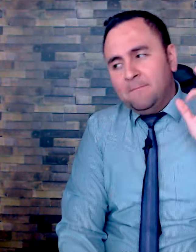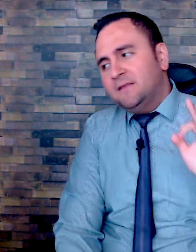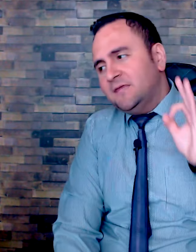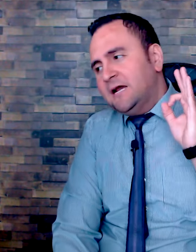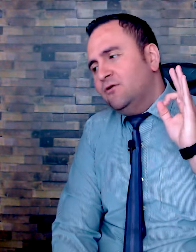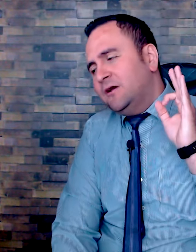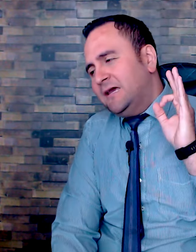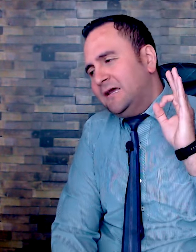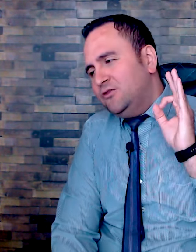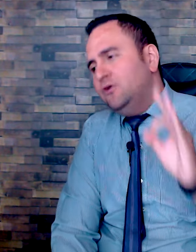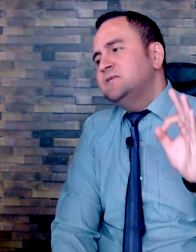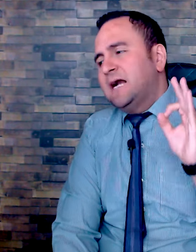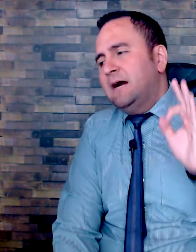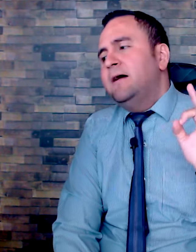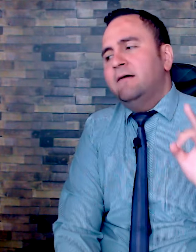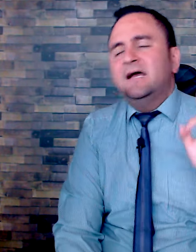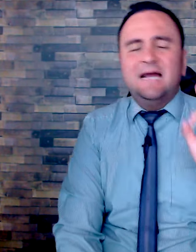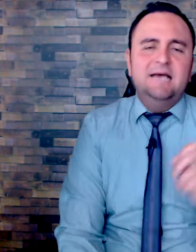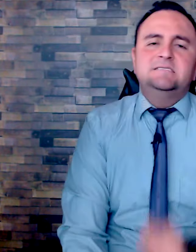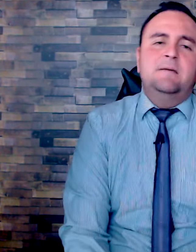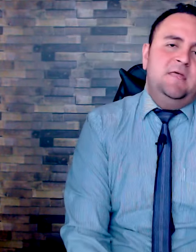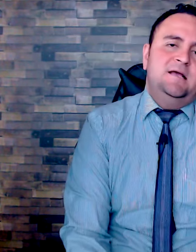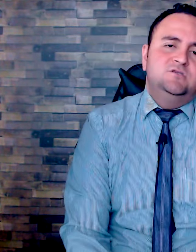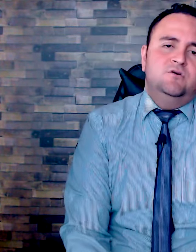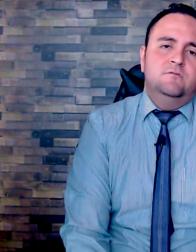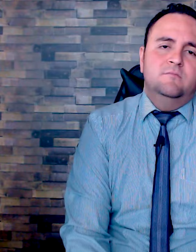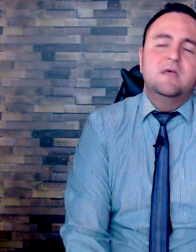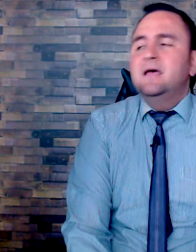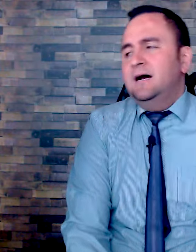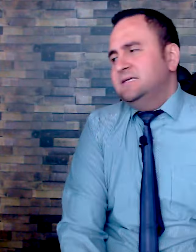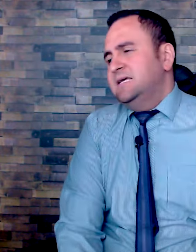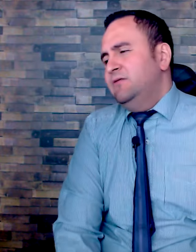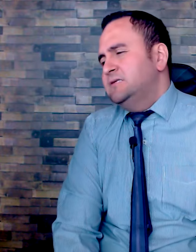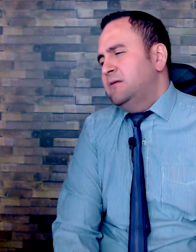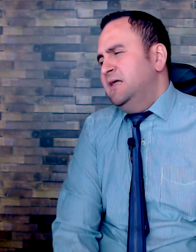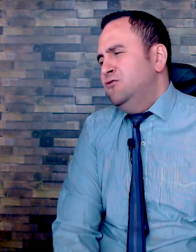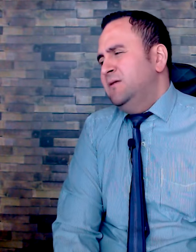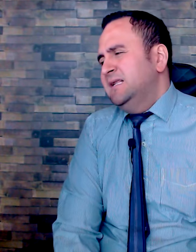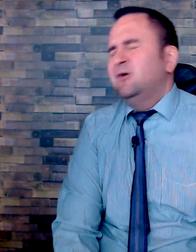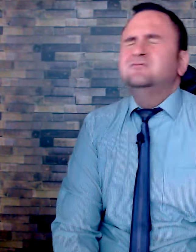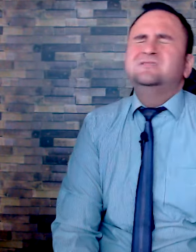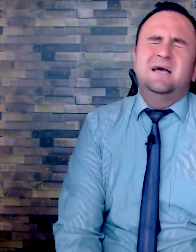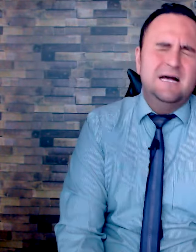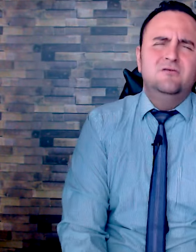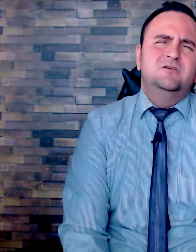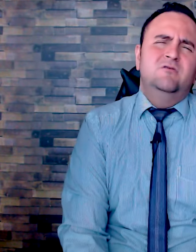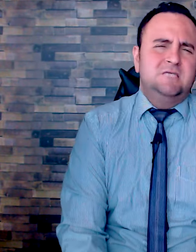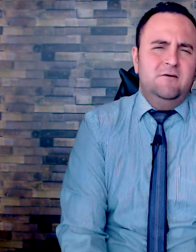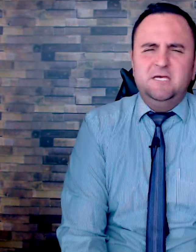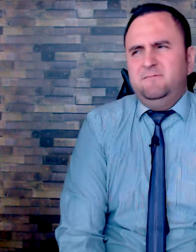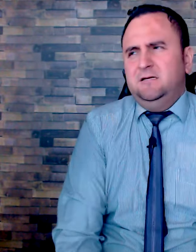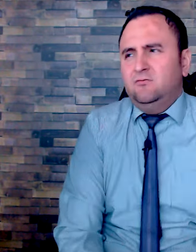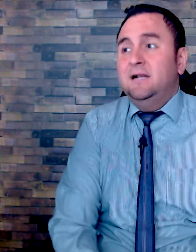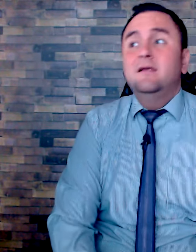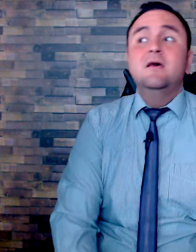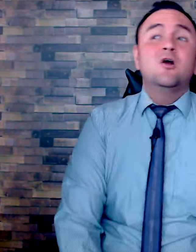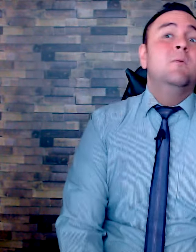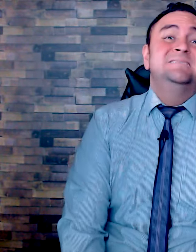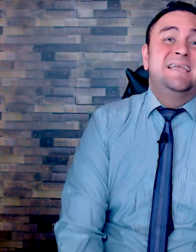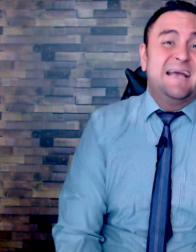pon en práctica lo que Dios acaba de hablar a esta predicación. Aquí está nuestra hermana Luz Marina aconsejándonos en nuestra vida